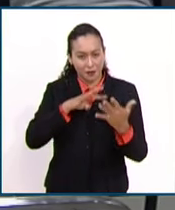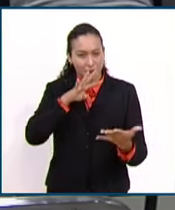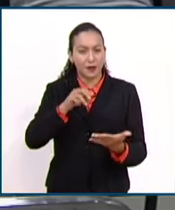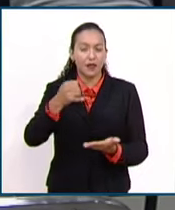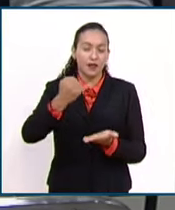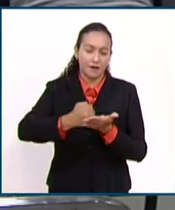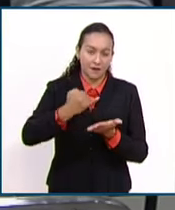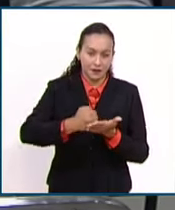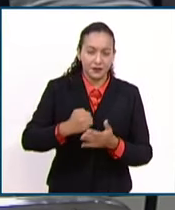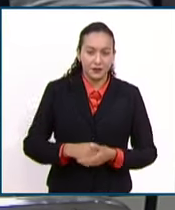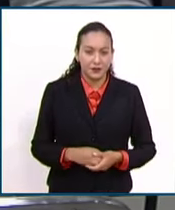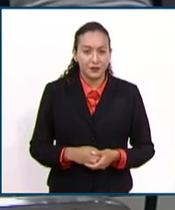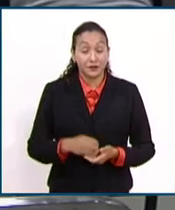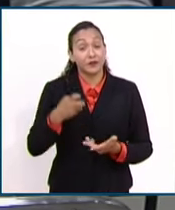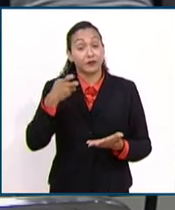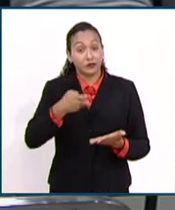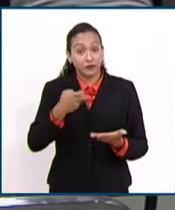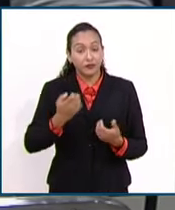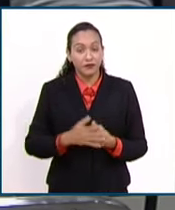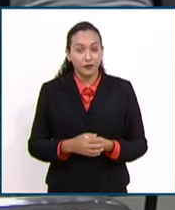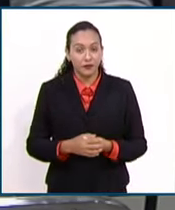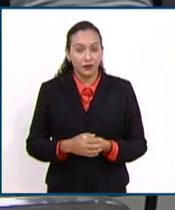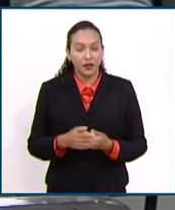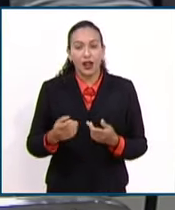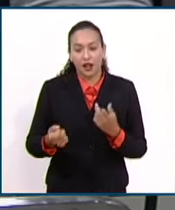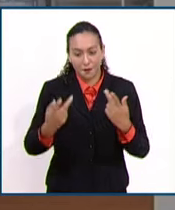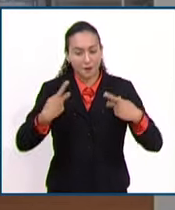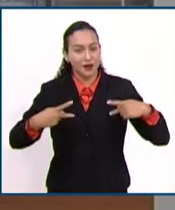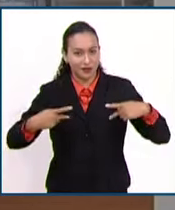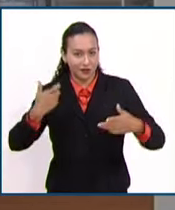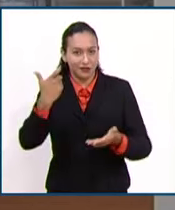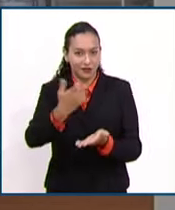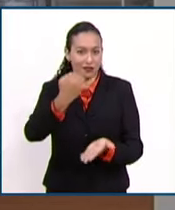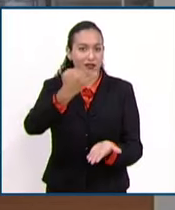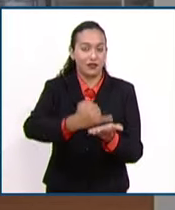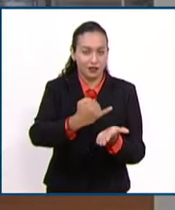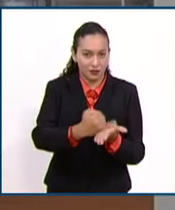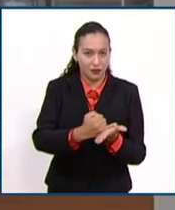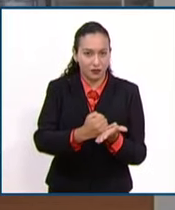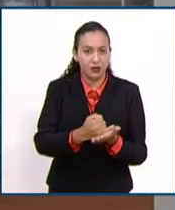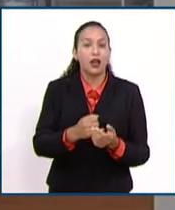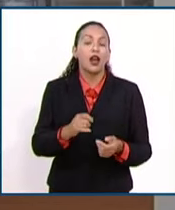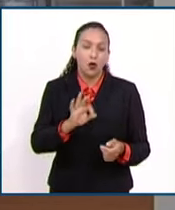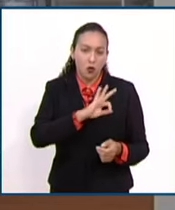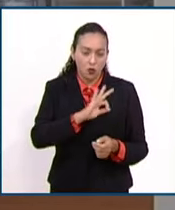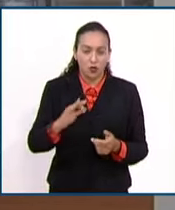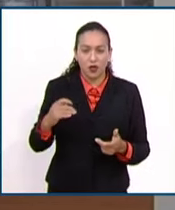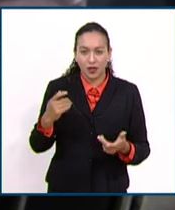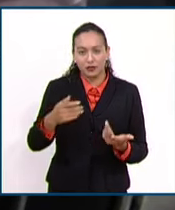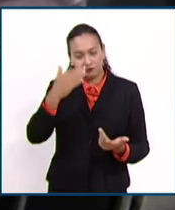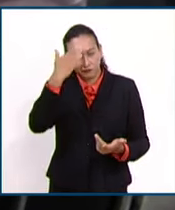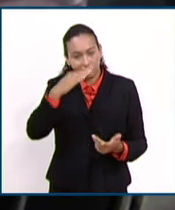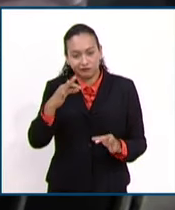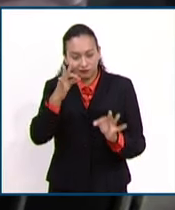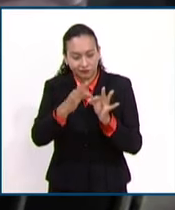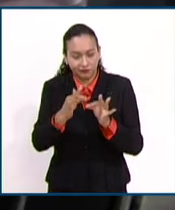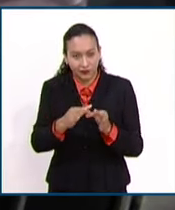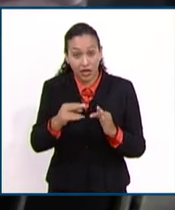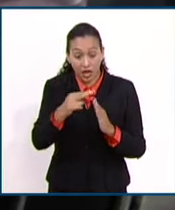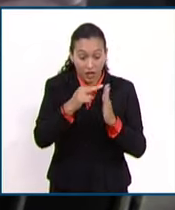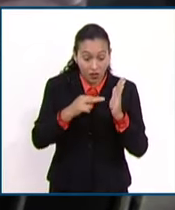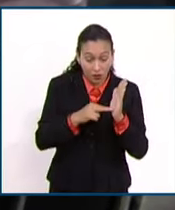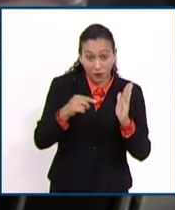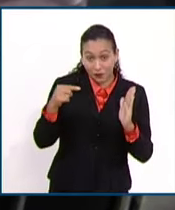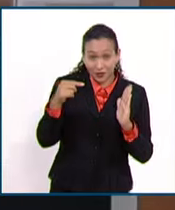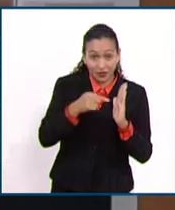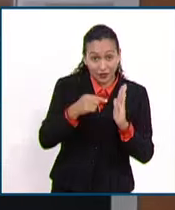que establece uno de los supuestos con los que los contribuyentes podrán garantizar el interés fiscal. La sala interpretó que la norma no utiliza